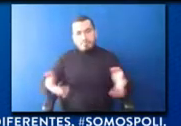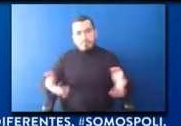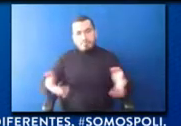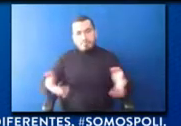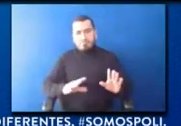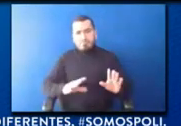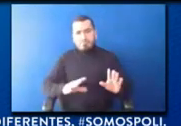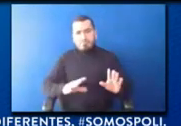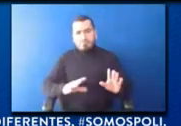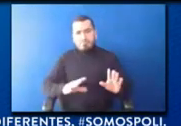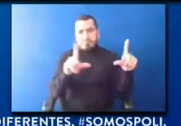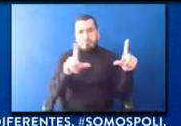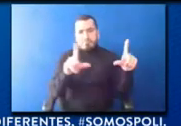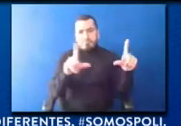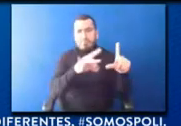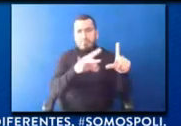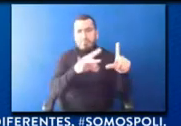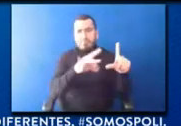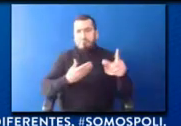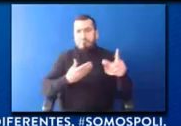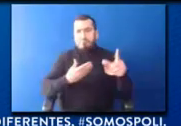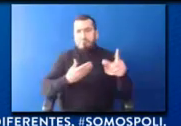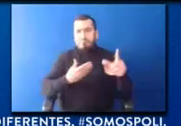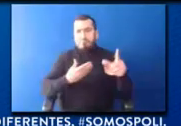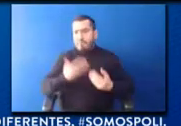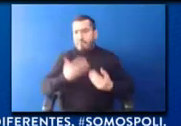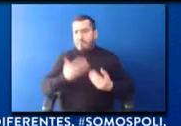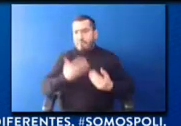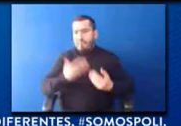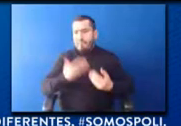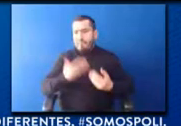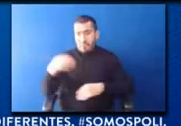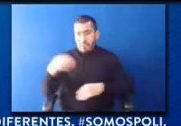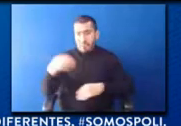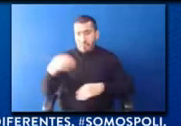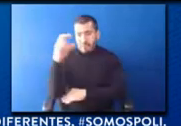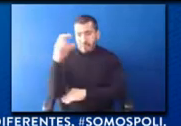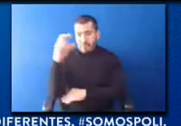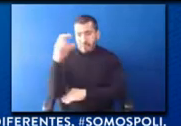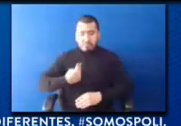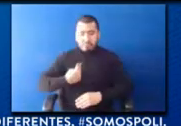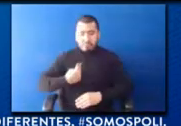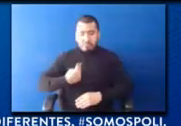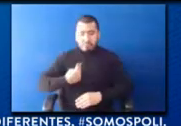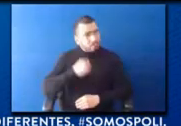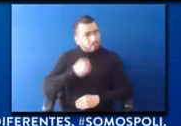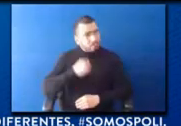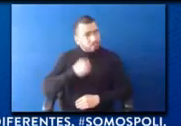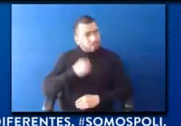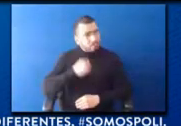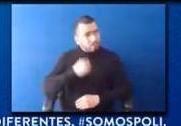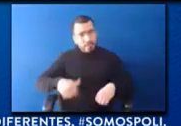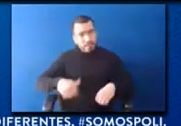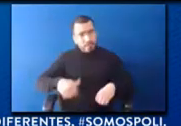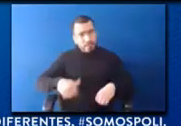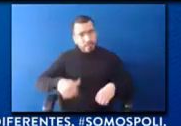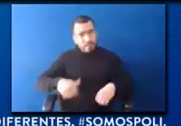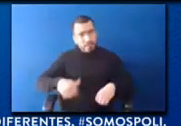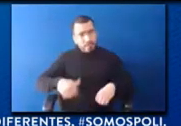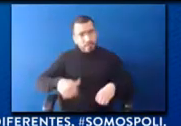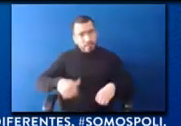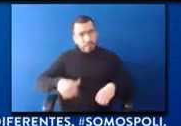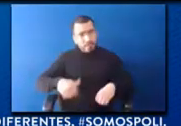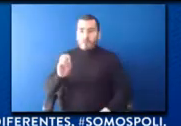más eficiente. Escalable, estamos en el proceso de escalamiento, pero para Colombia ya es una alternativa pensar en emisión de bonos utilizando